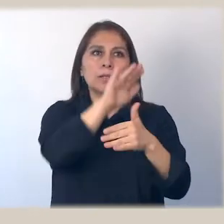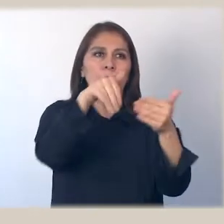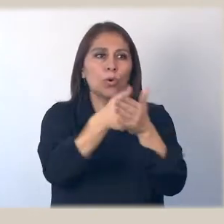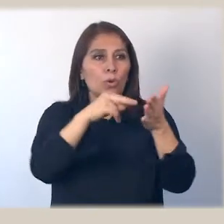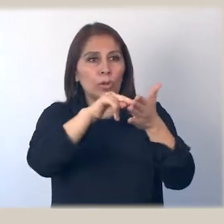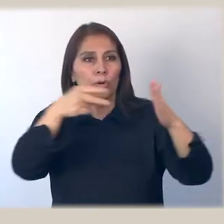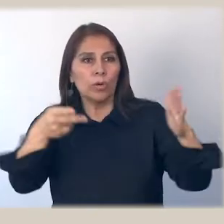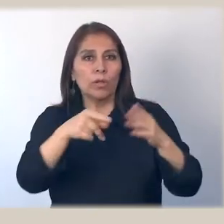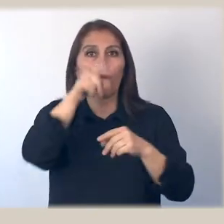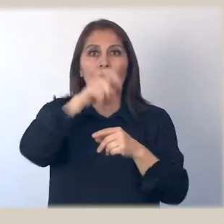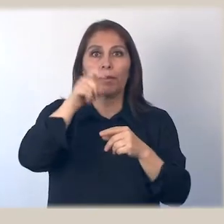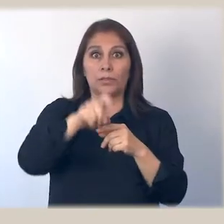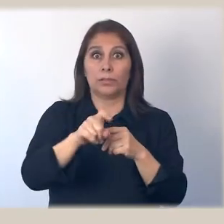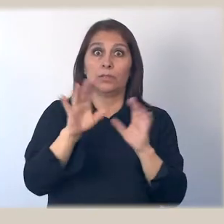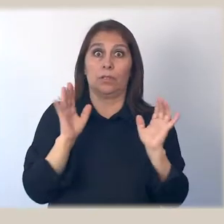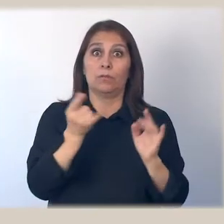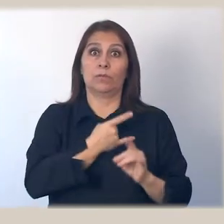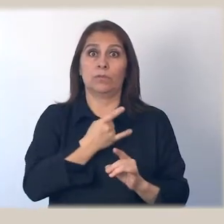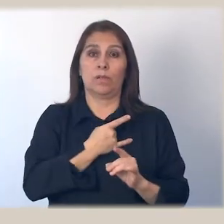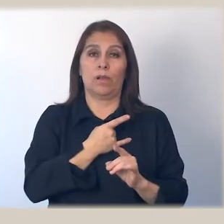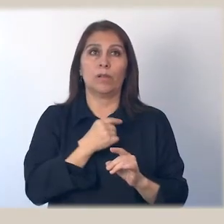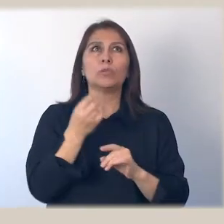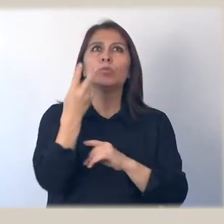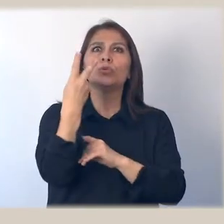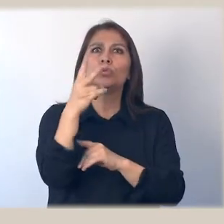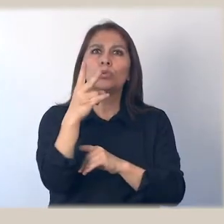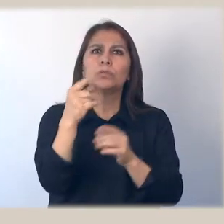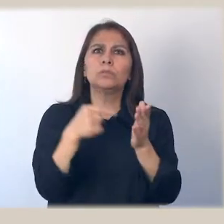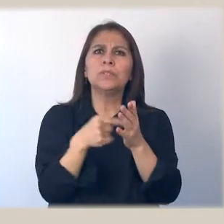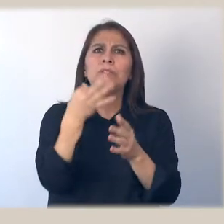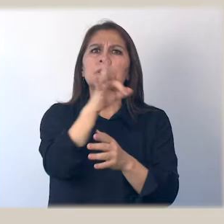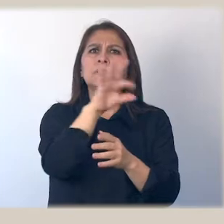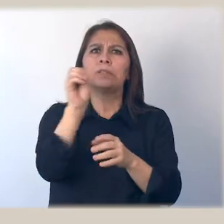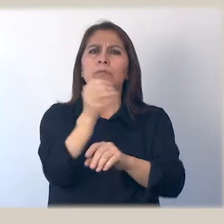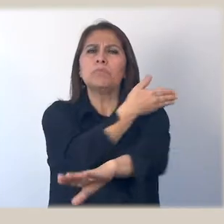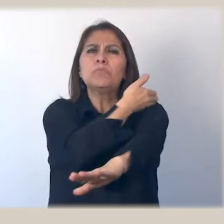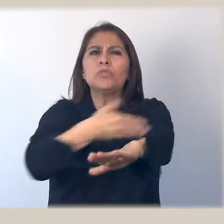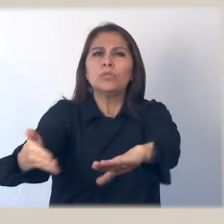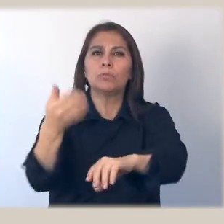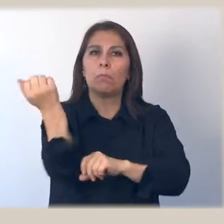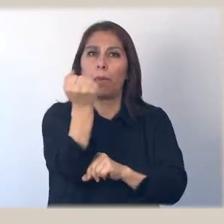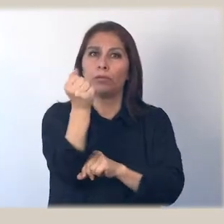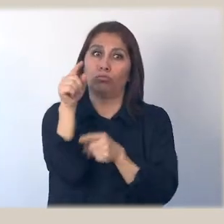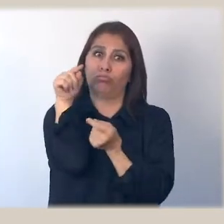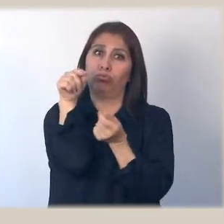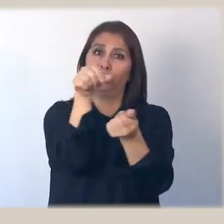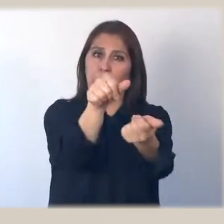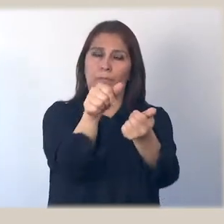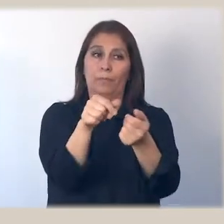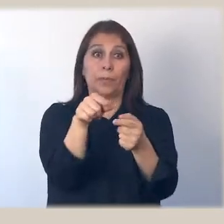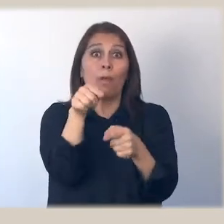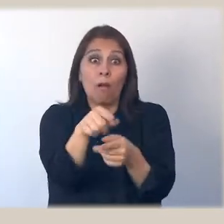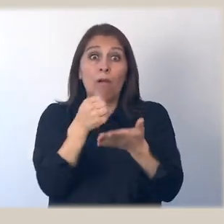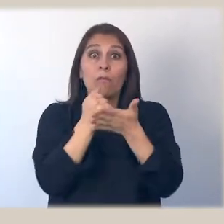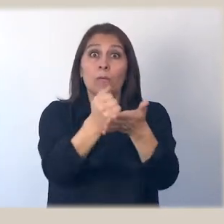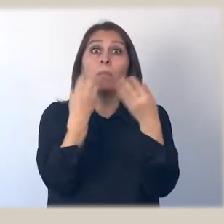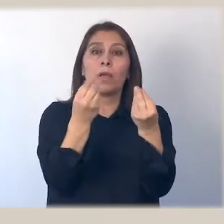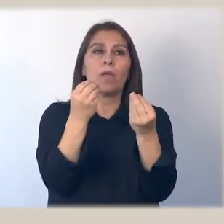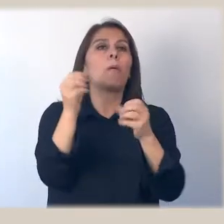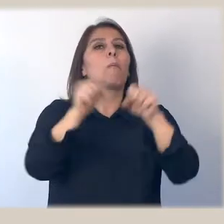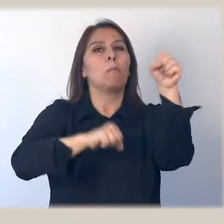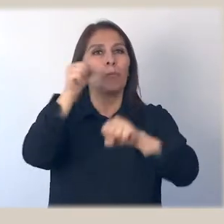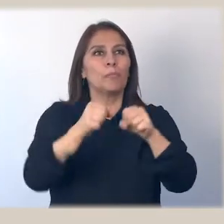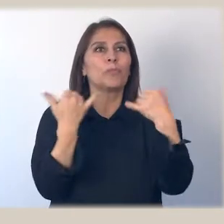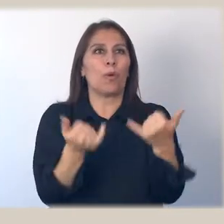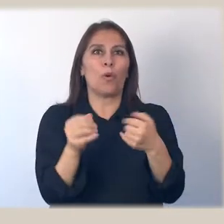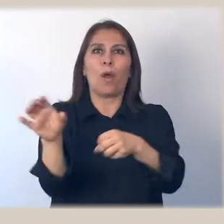intervenciones tecnológicas que representaron montos superiores a los 12.300 millones de pesos, lo cual posibilitó que hoy la universidad cuente con un